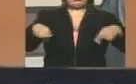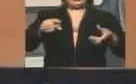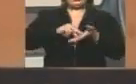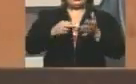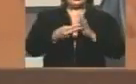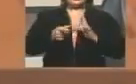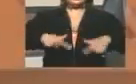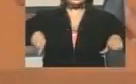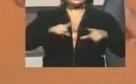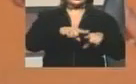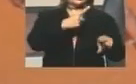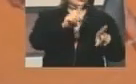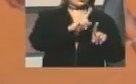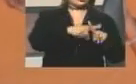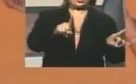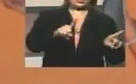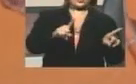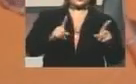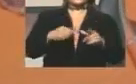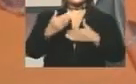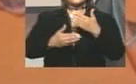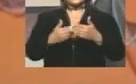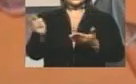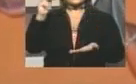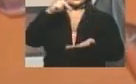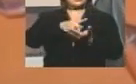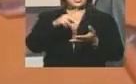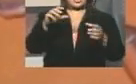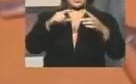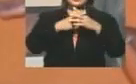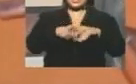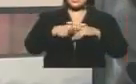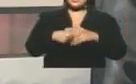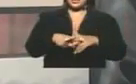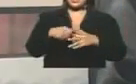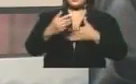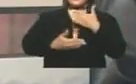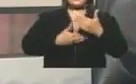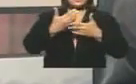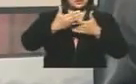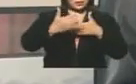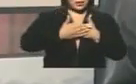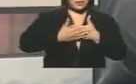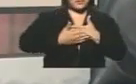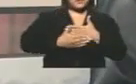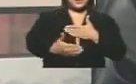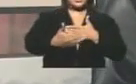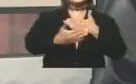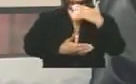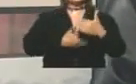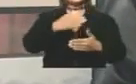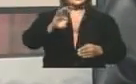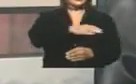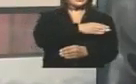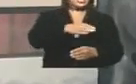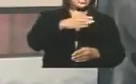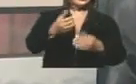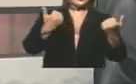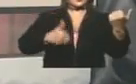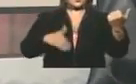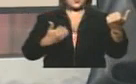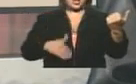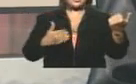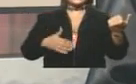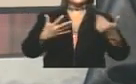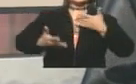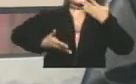Juveniles e Infantiles, otros no. Llegaron a nuestros talleres, van avanzando, tal vez en percusión, tal vez en canto, tal vez en cuatro, uh-huh,